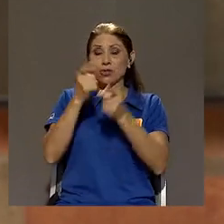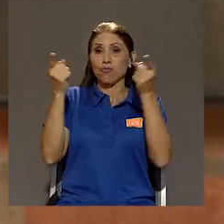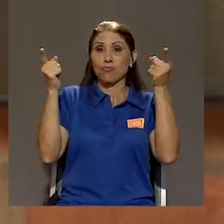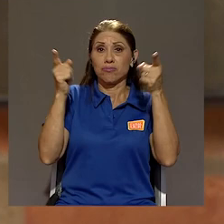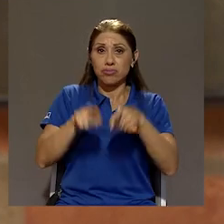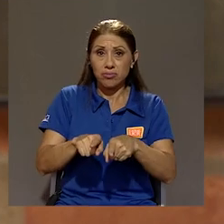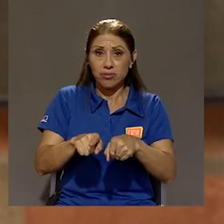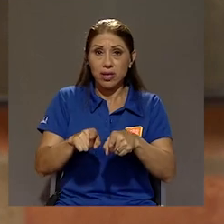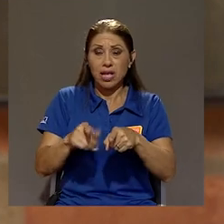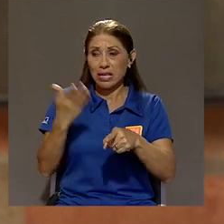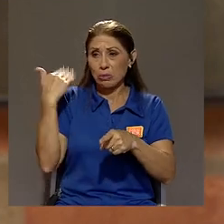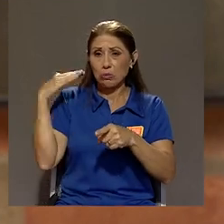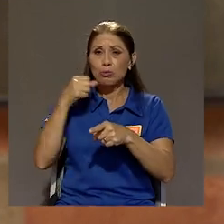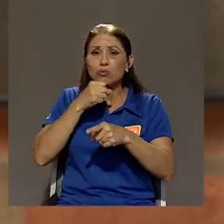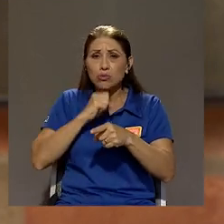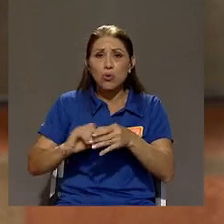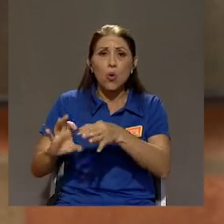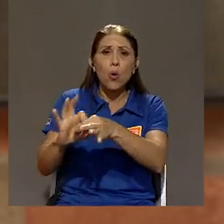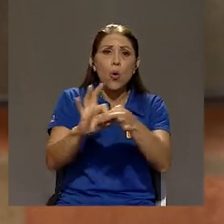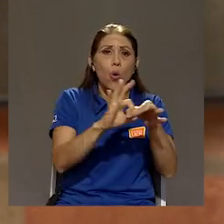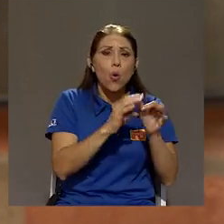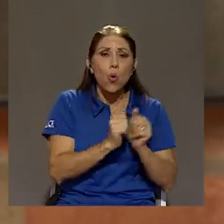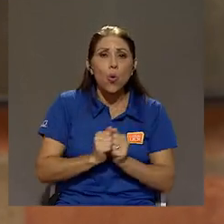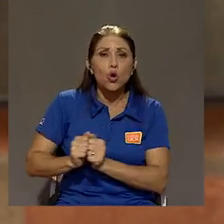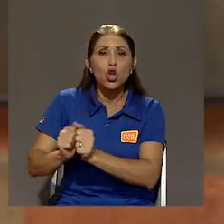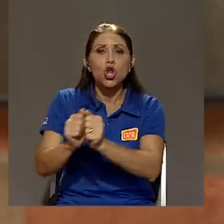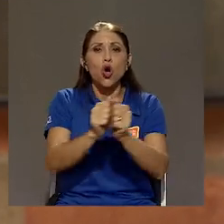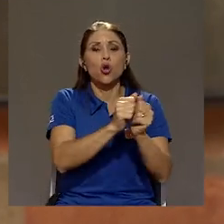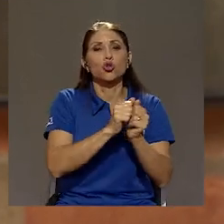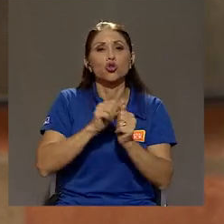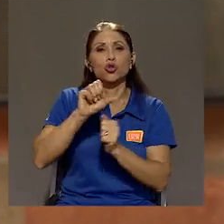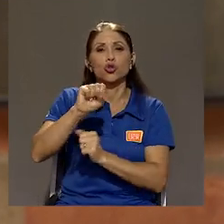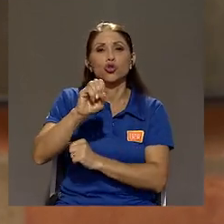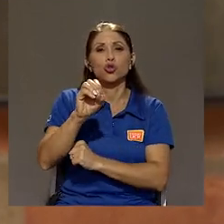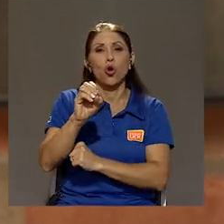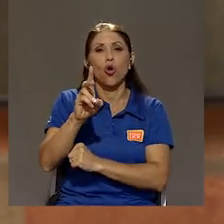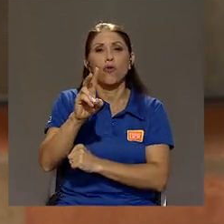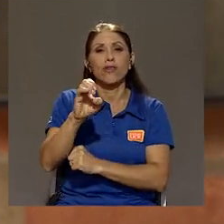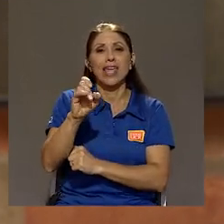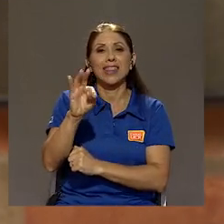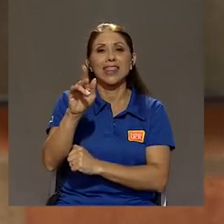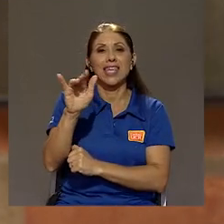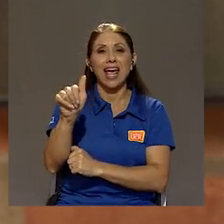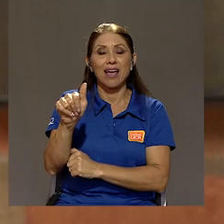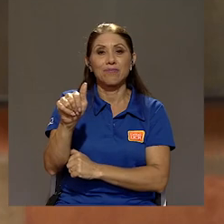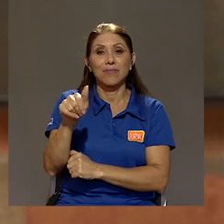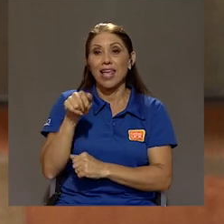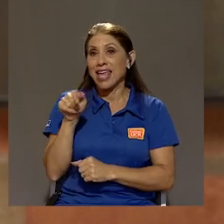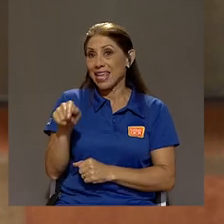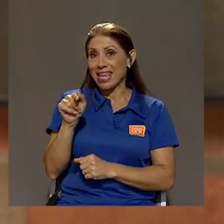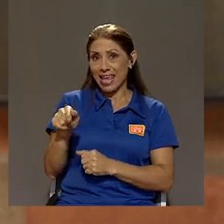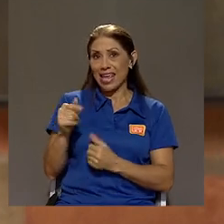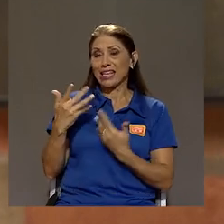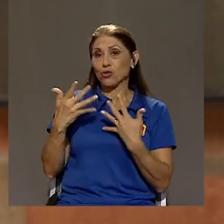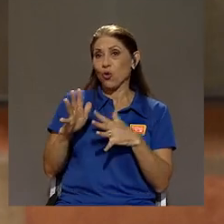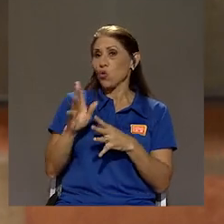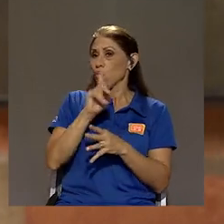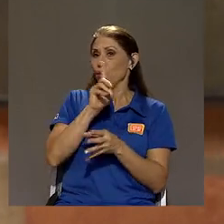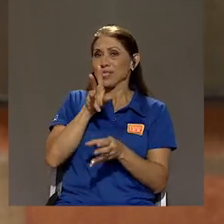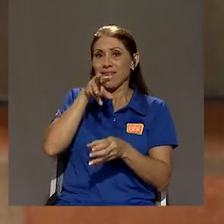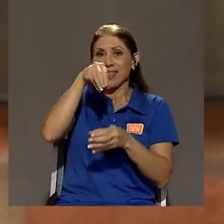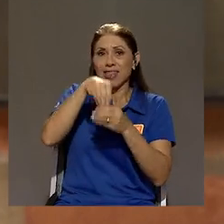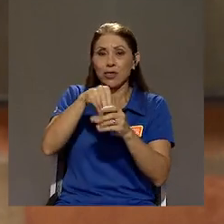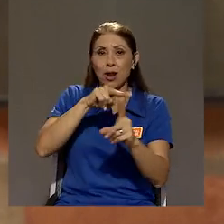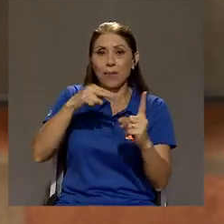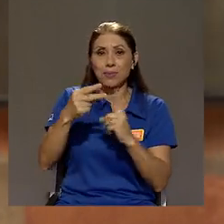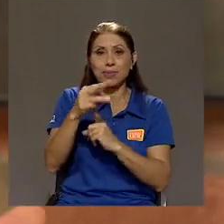Soviética, que para empezar uno tendría que decir que no estaba dentro de la perspectiva de Marx. Un poco lo que Marx te habría dicho